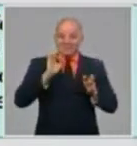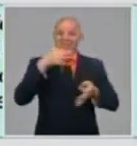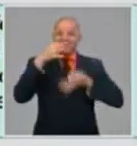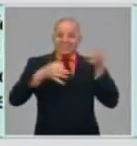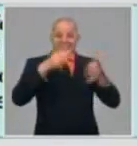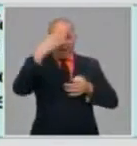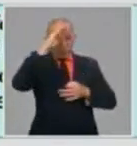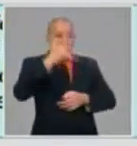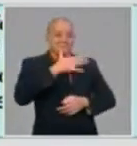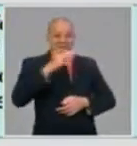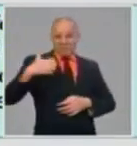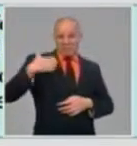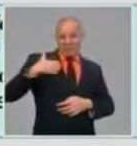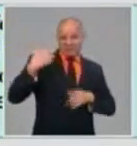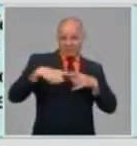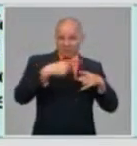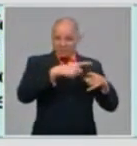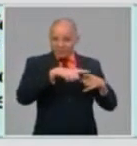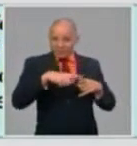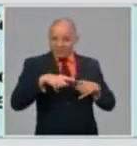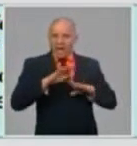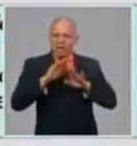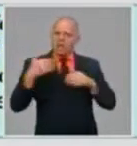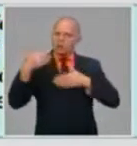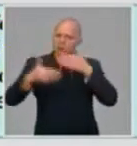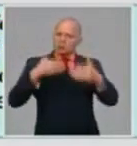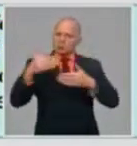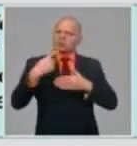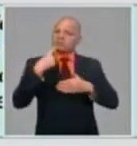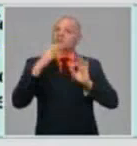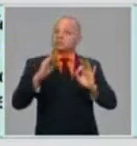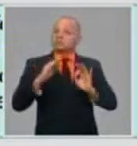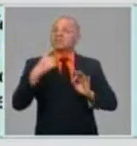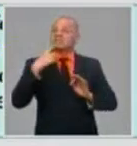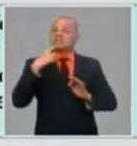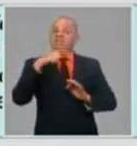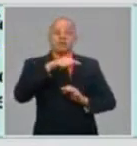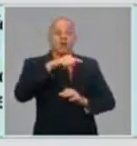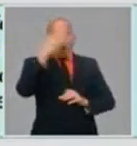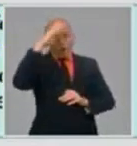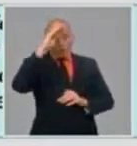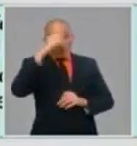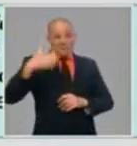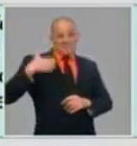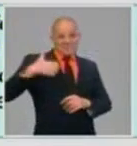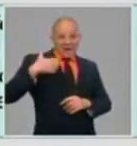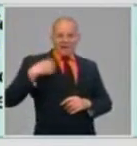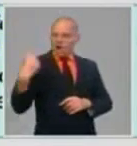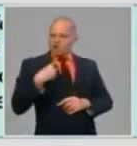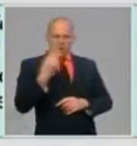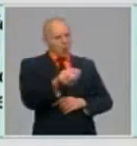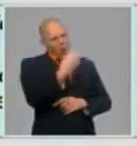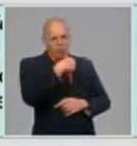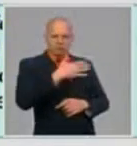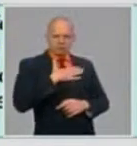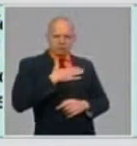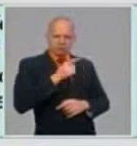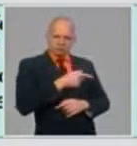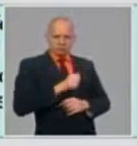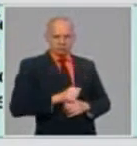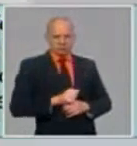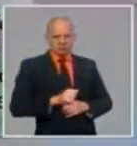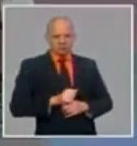fue presidente y fue secretario de Estado. Dijo esta frase siendo secretario de Estado. Hasta aquí lo que